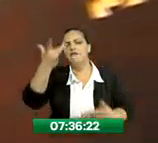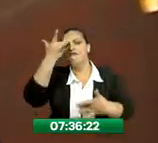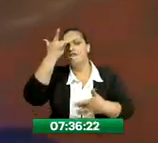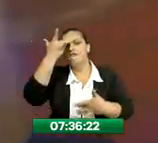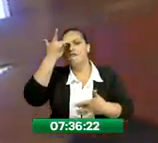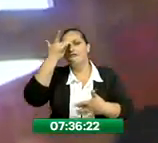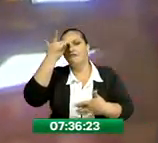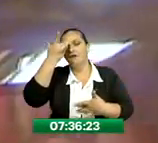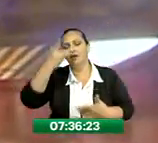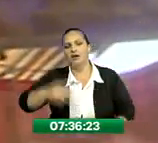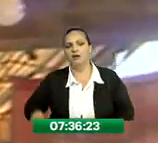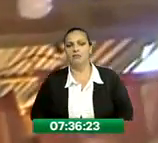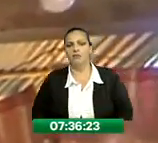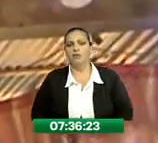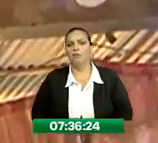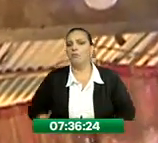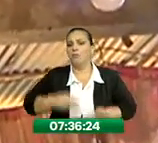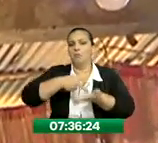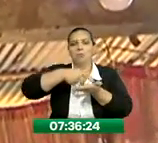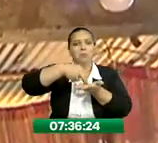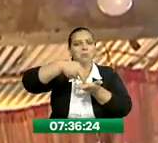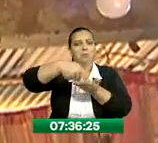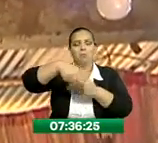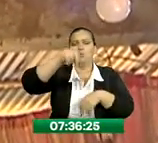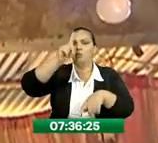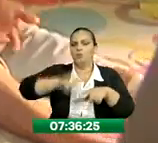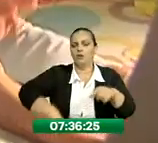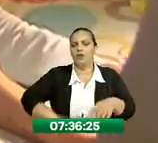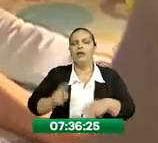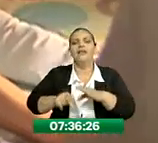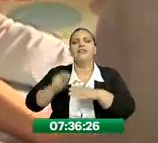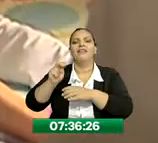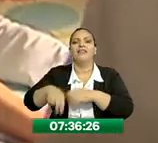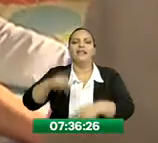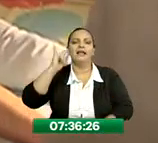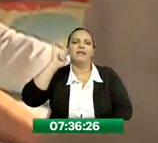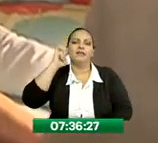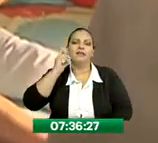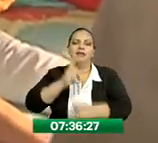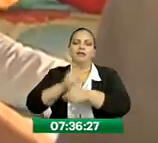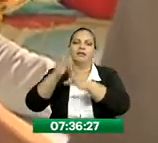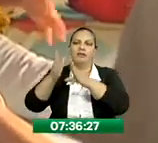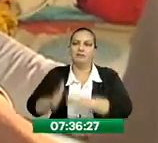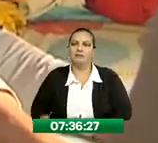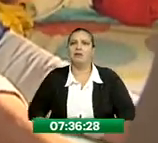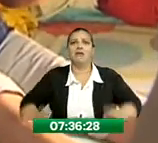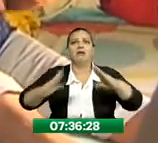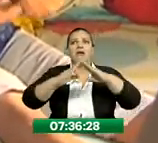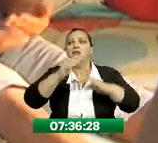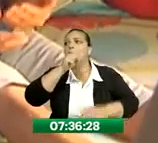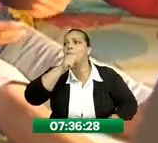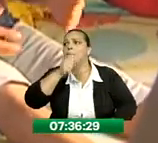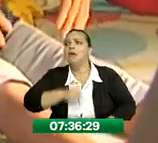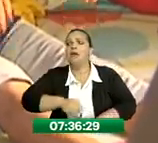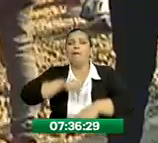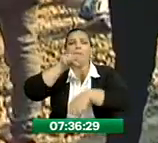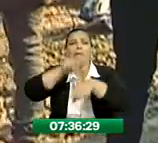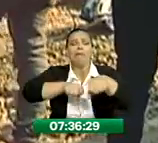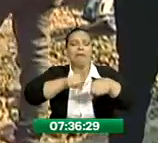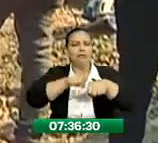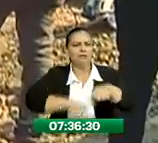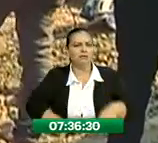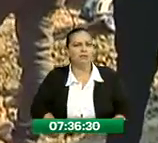con una nieta discapacitada y con una vivienda que se encontraba en pésimas condiciones. Dice que tras un accidente no